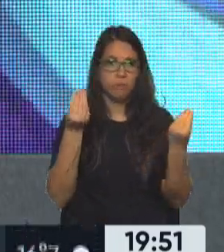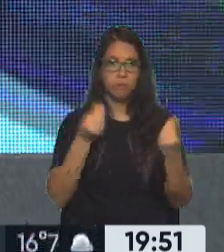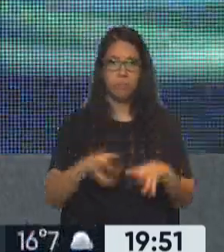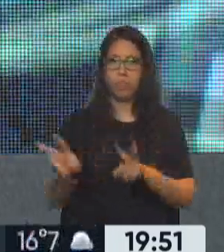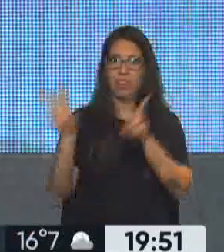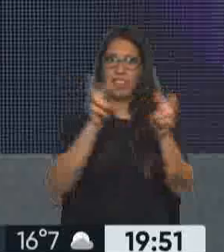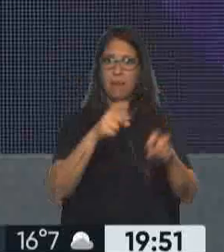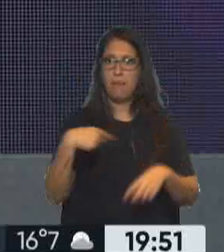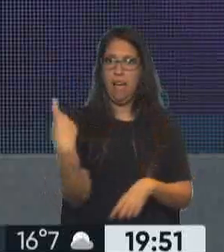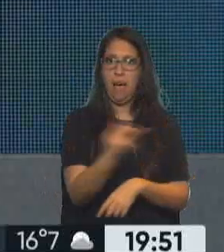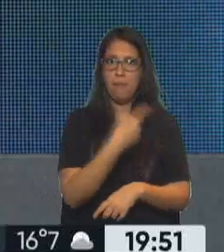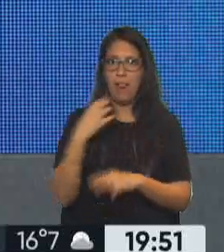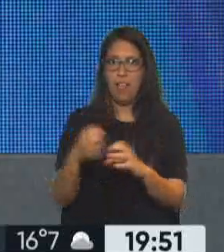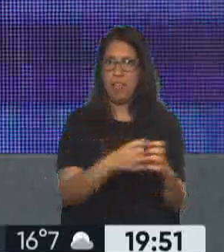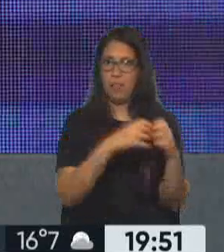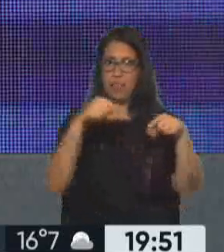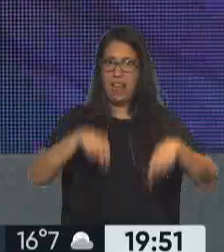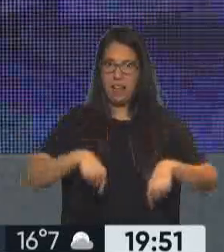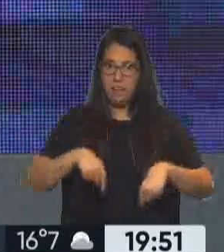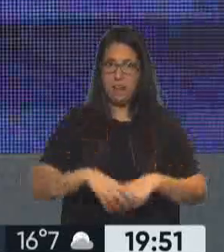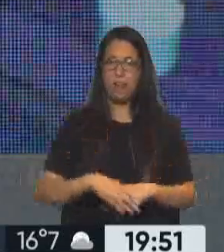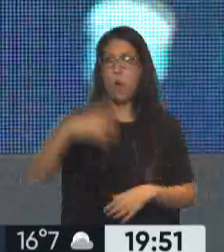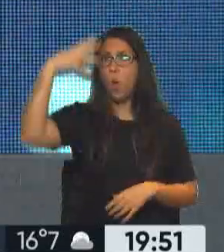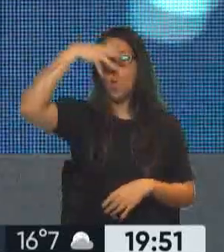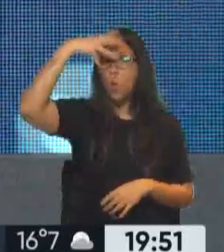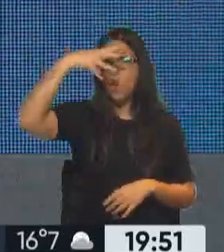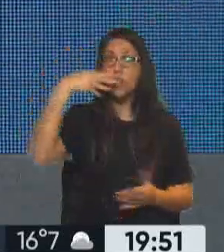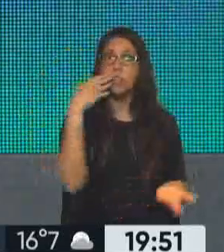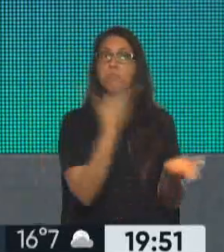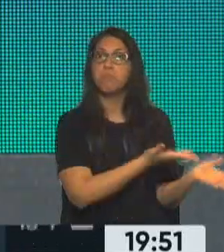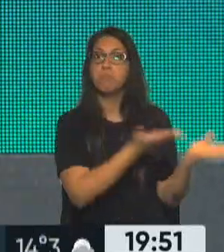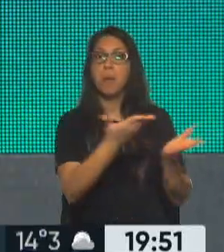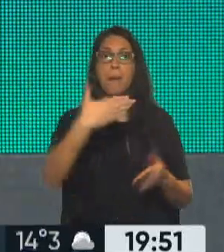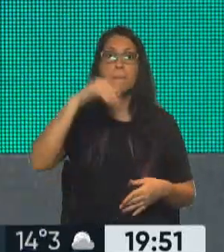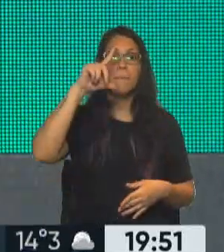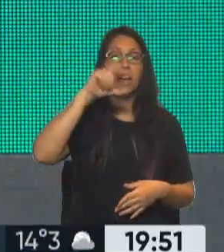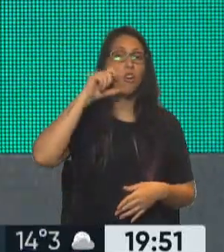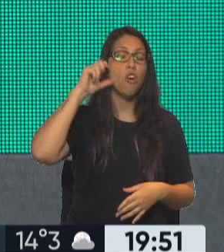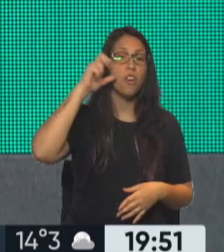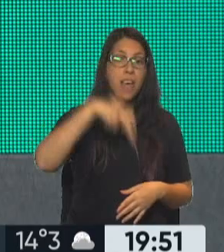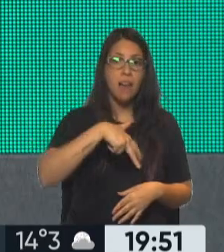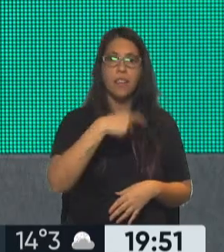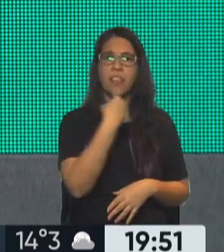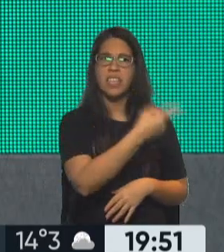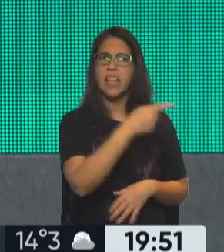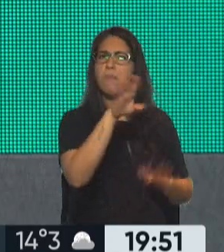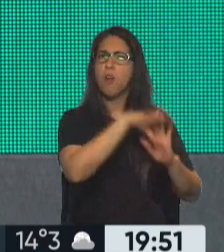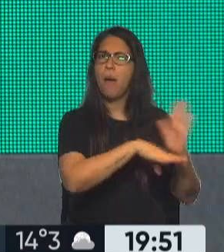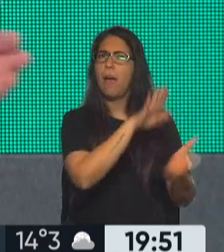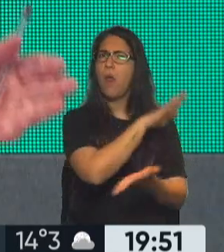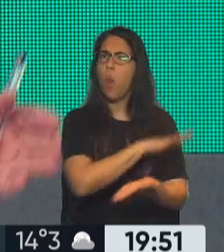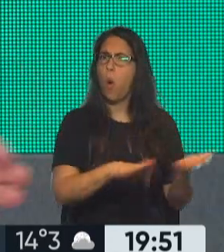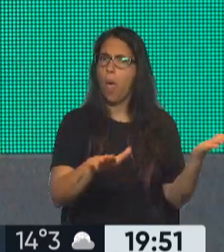otro tema que también fue tema hoy. Bullrich presenta Melconian. Melconian dice que tiene un programa nuevo. El